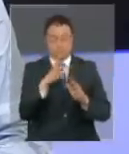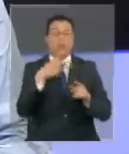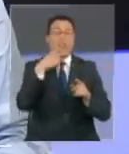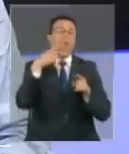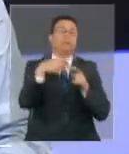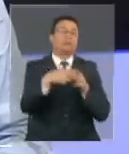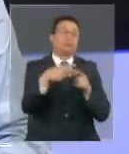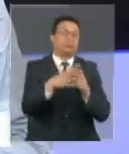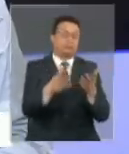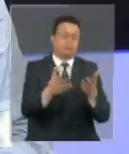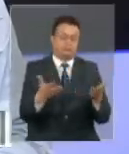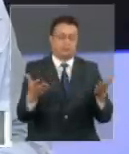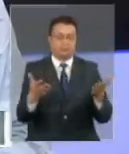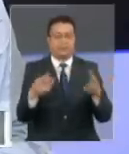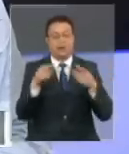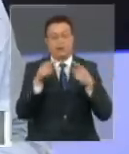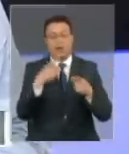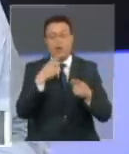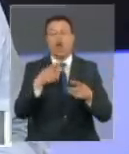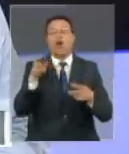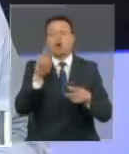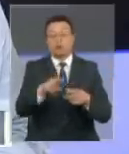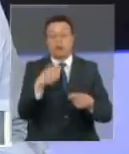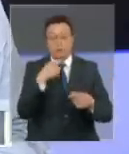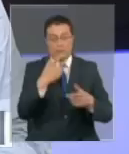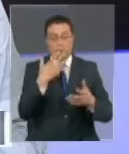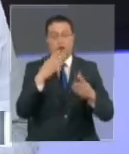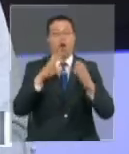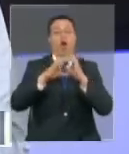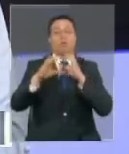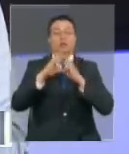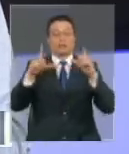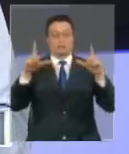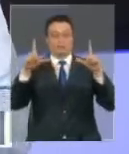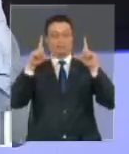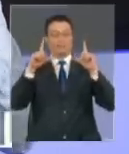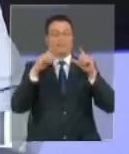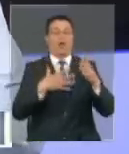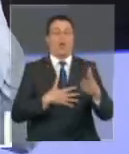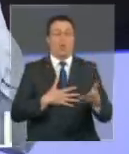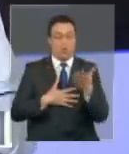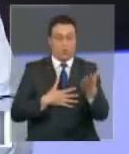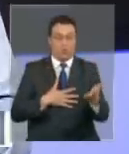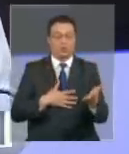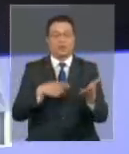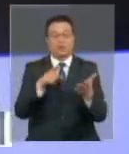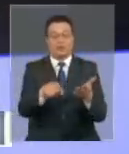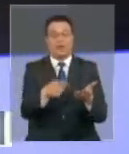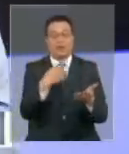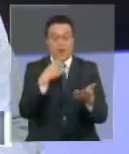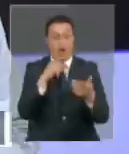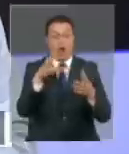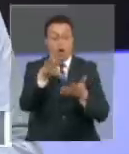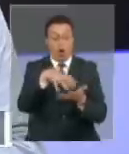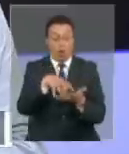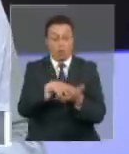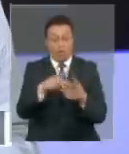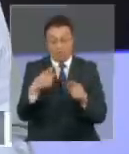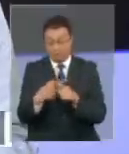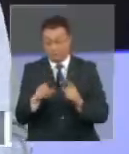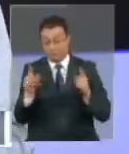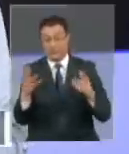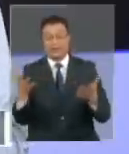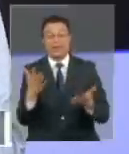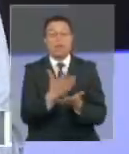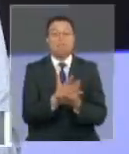lo veo como una forma que tiene para tratar de nuevamente estar en los medios de comunicación, porque dista mucho la realidad de la comuna con las cosas